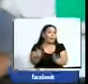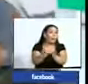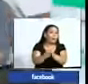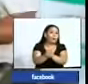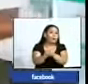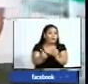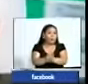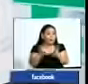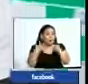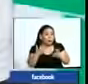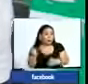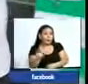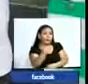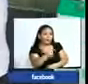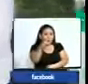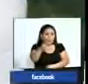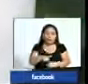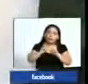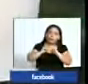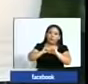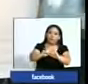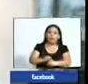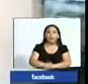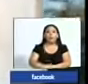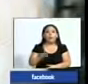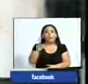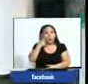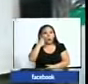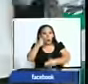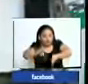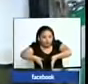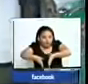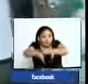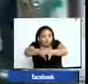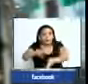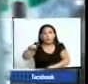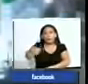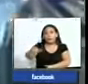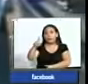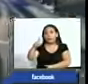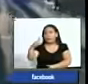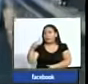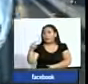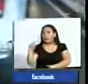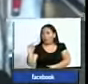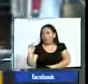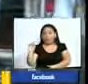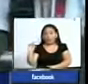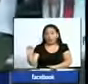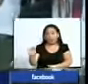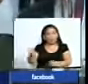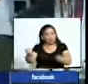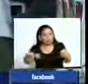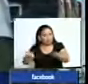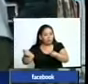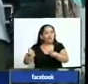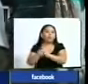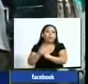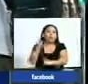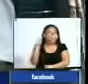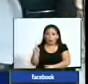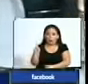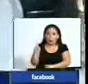El Salvador. Este ha ocurrido, le repetimos el dato, Boulevard Sur de Santa Tecla. Ahí una persona ha fallecido y, como